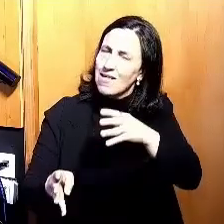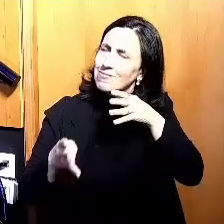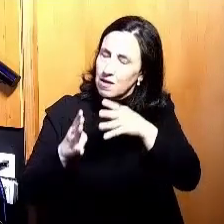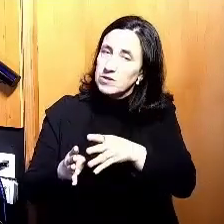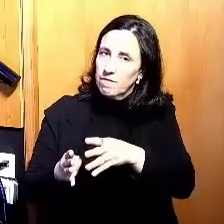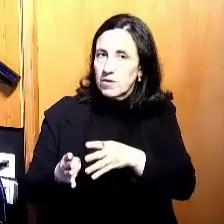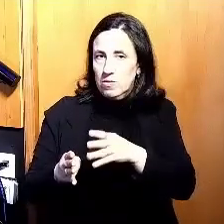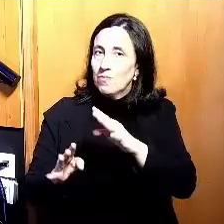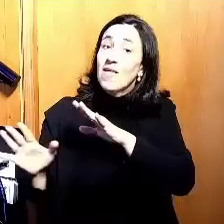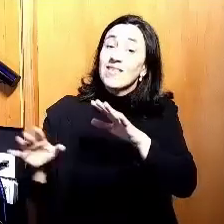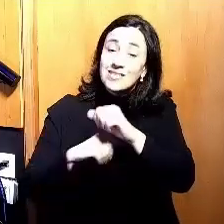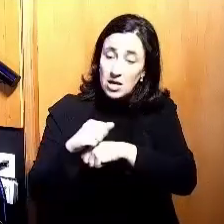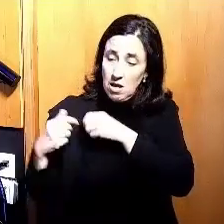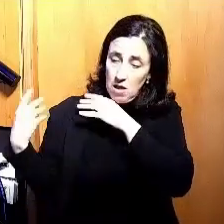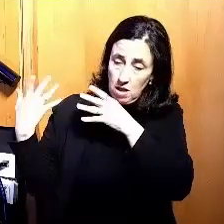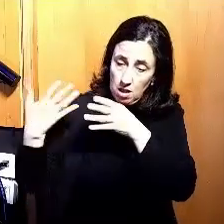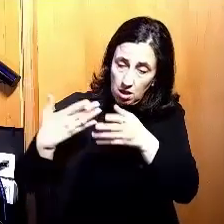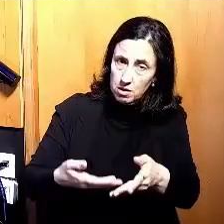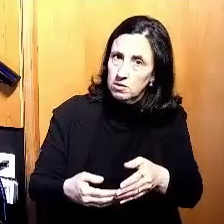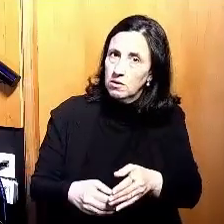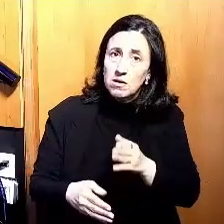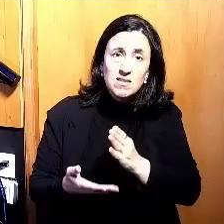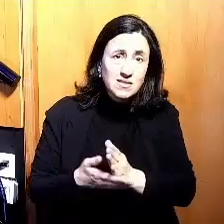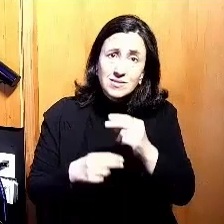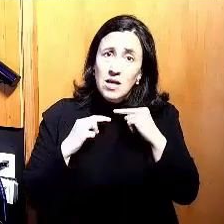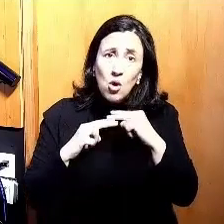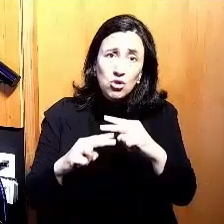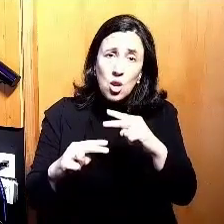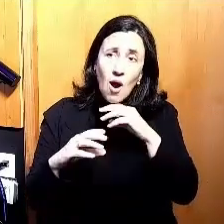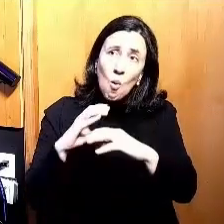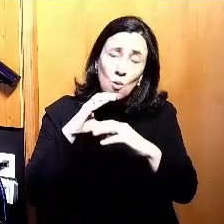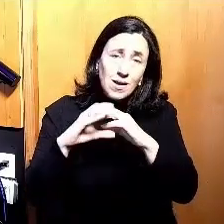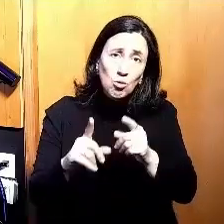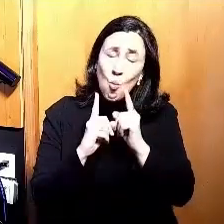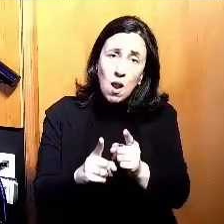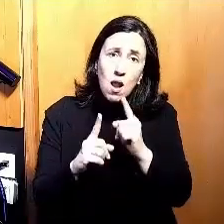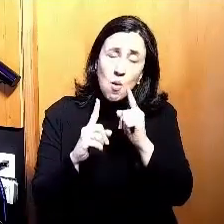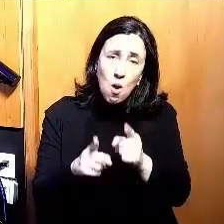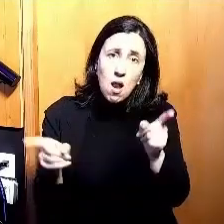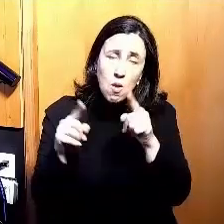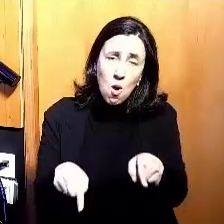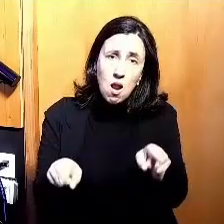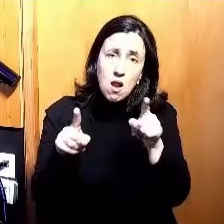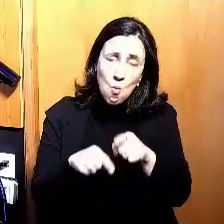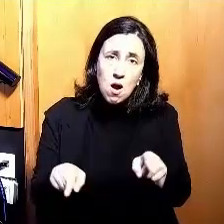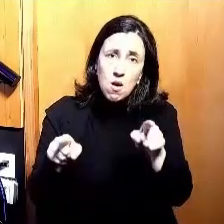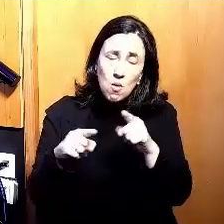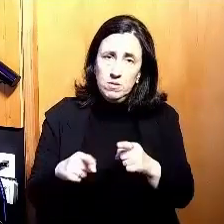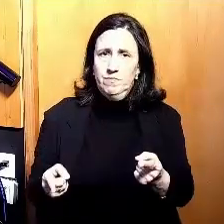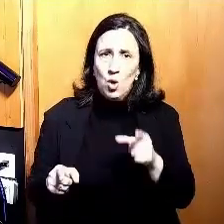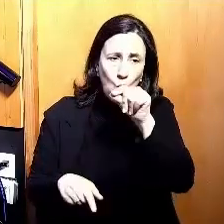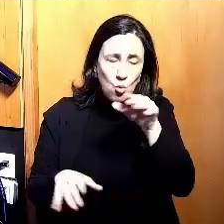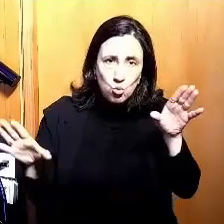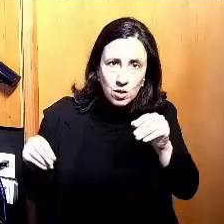años después. Seguimos comunicando de la misma manera, seguimos creyendo que nada, un tuit nos